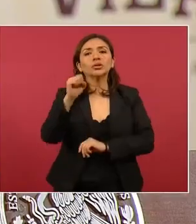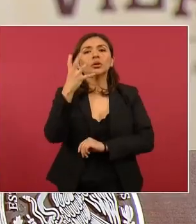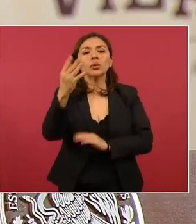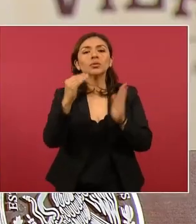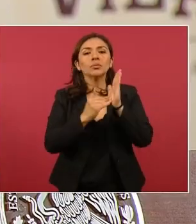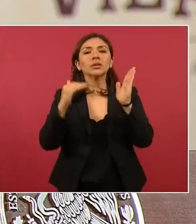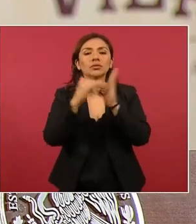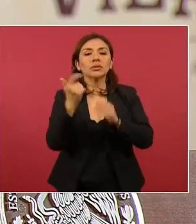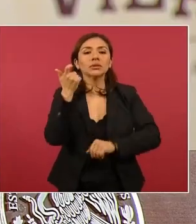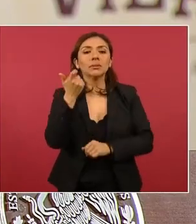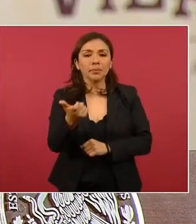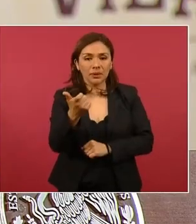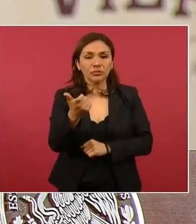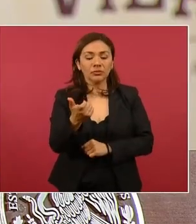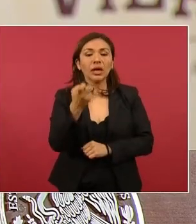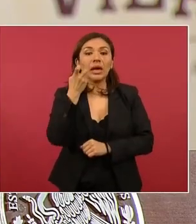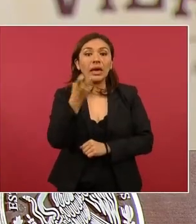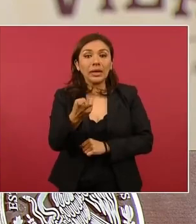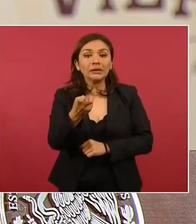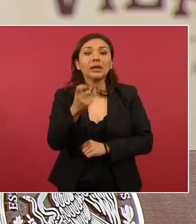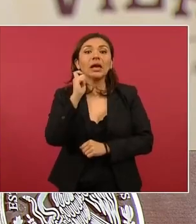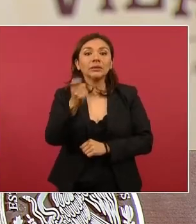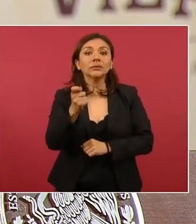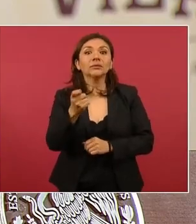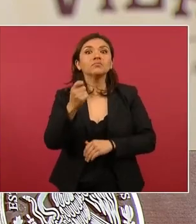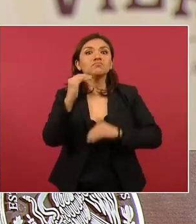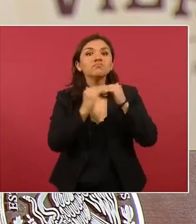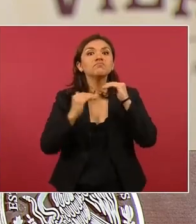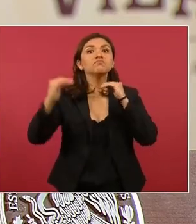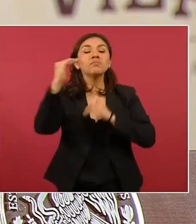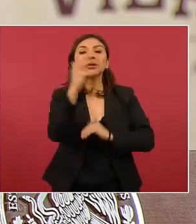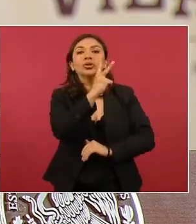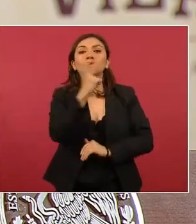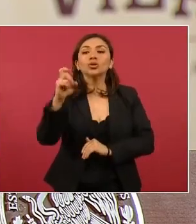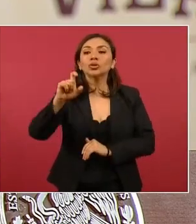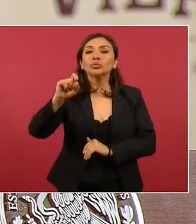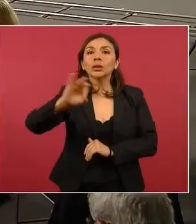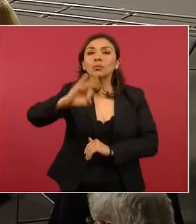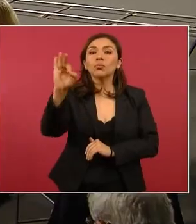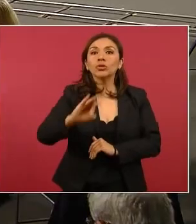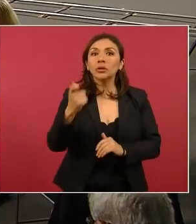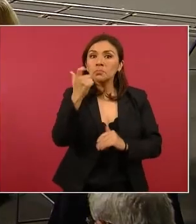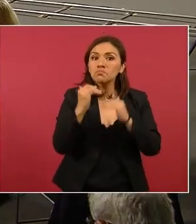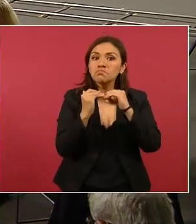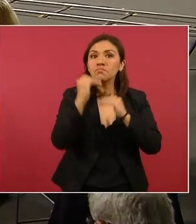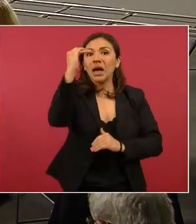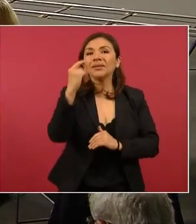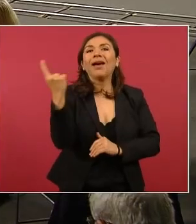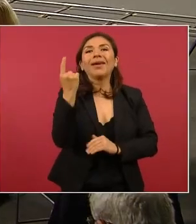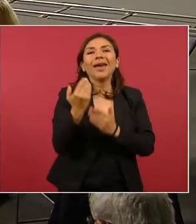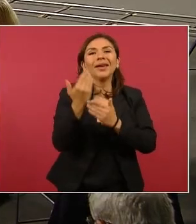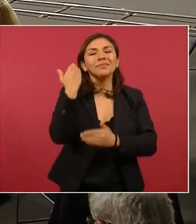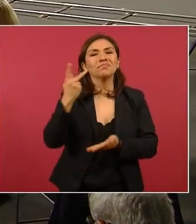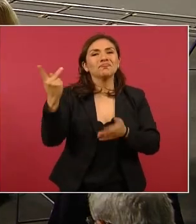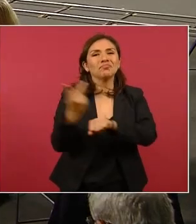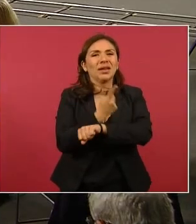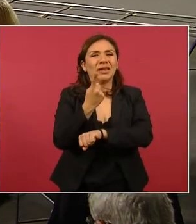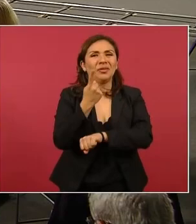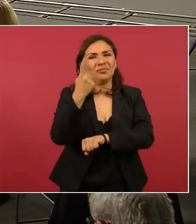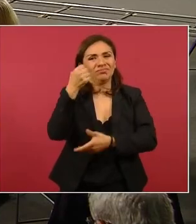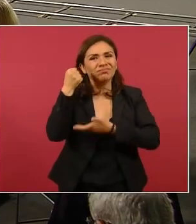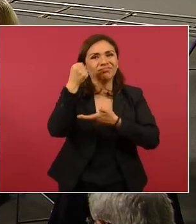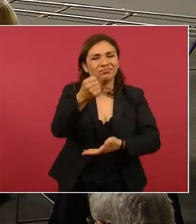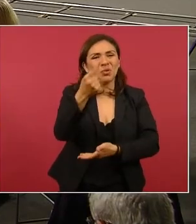16.864 millones de pesos, lo que representa un incremento de 220% respecto al presupuesto